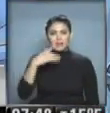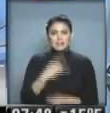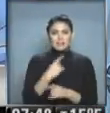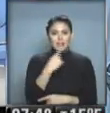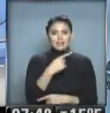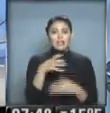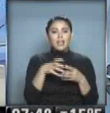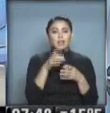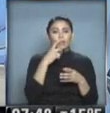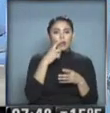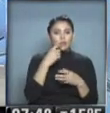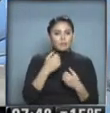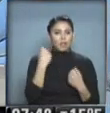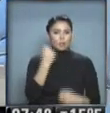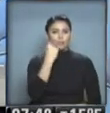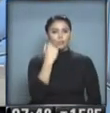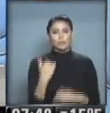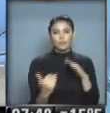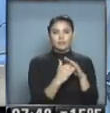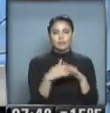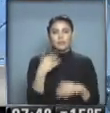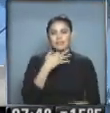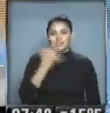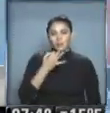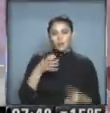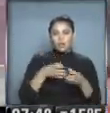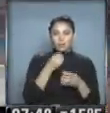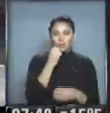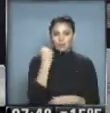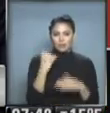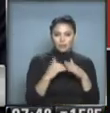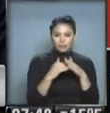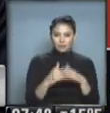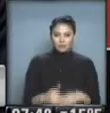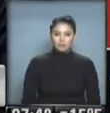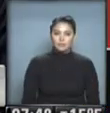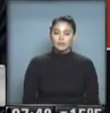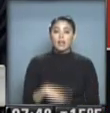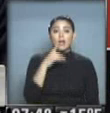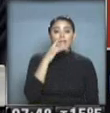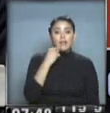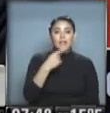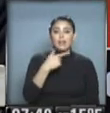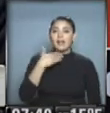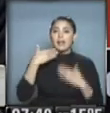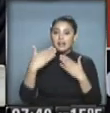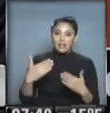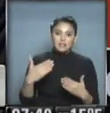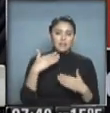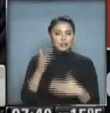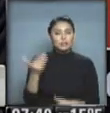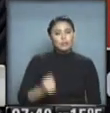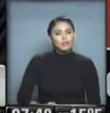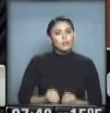que River es un equipo grande, y sin duda que estoy en un equipo grande. La verdad hay que agradecerle por todo